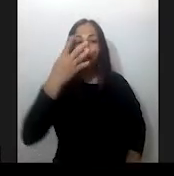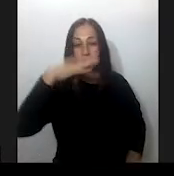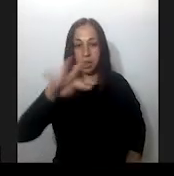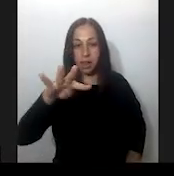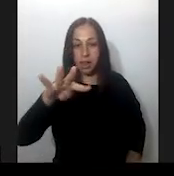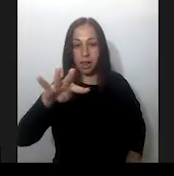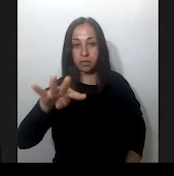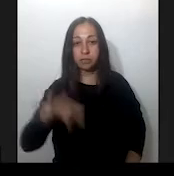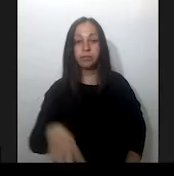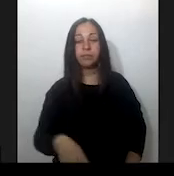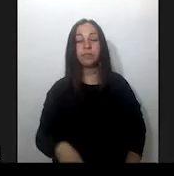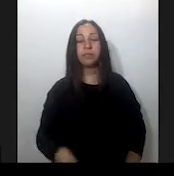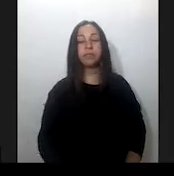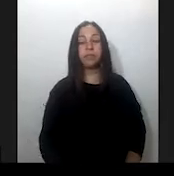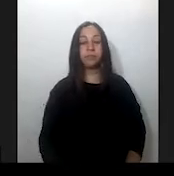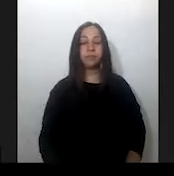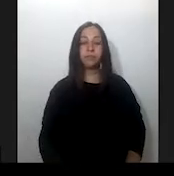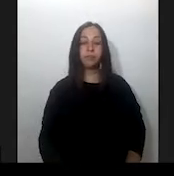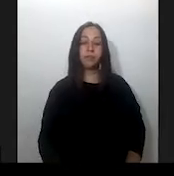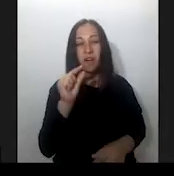4000 y sí.